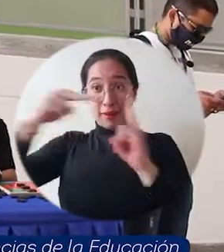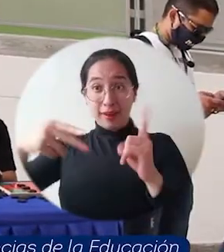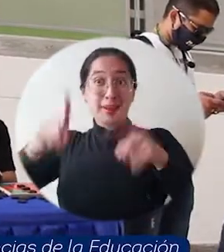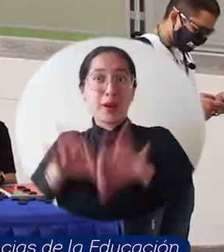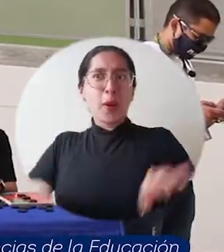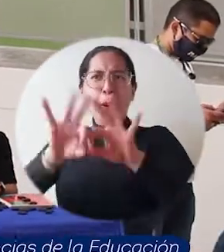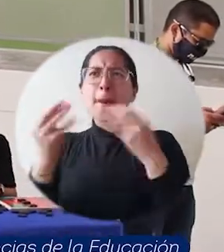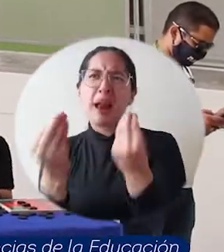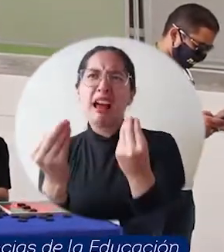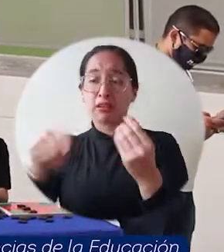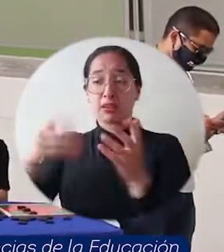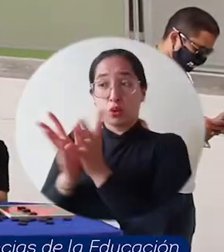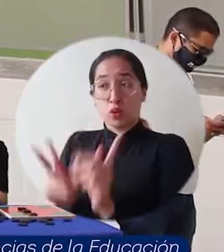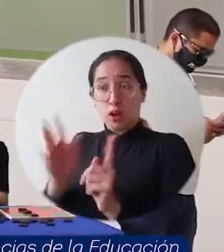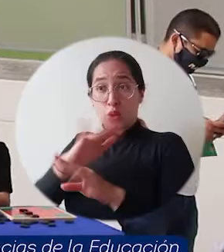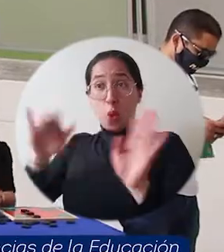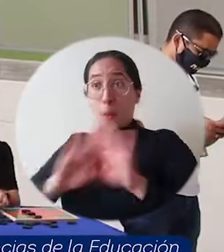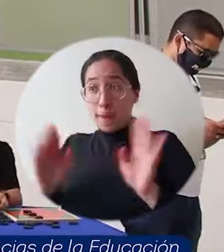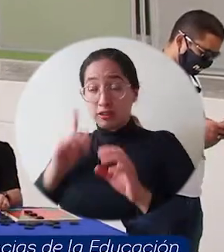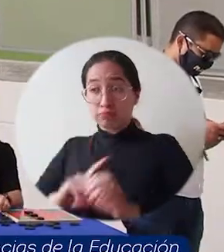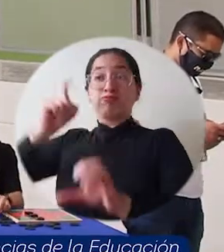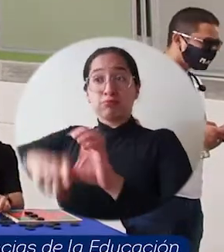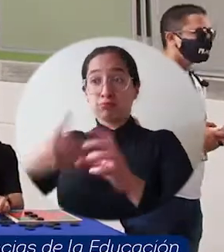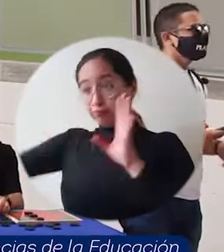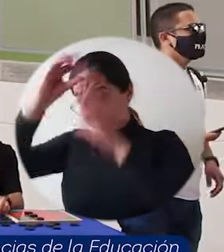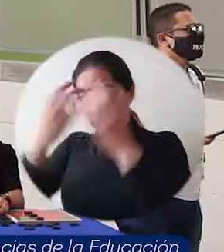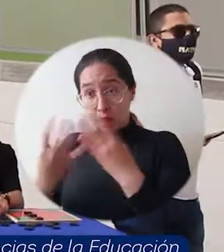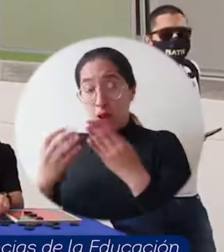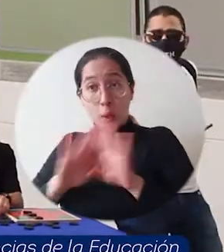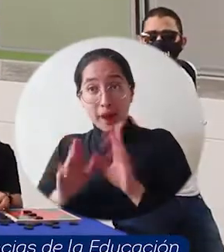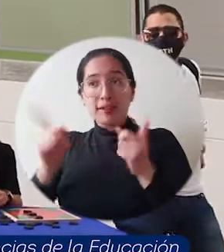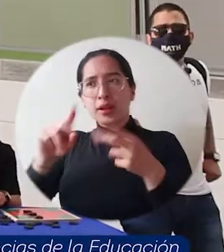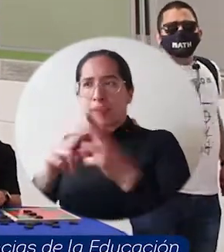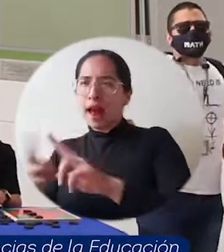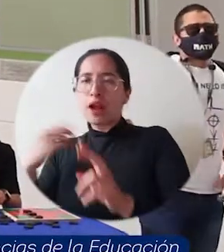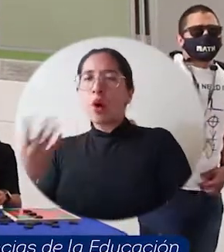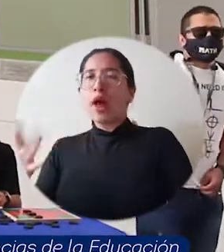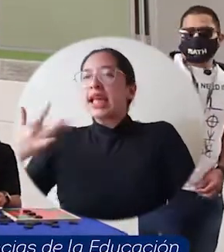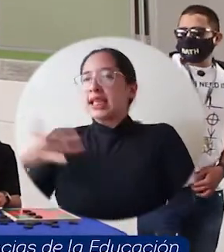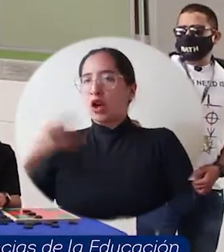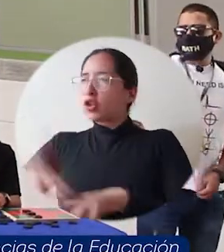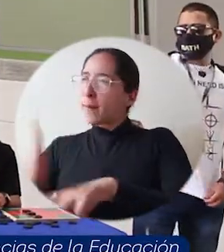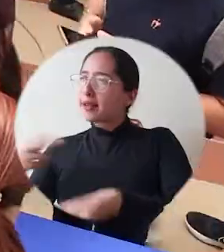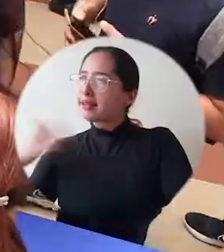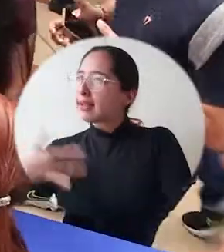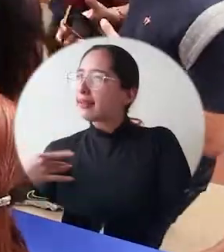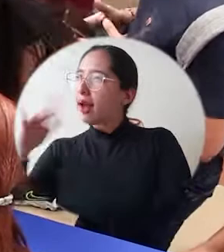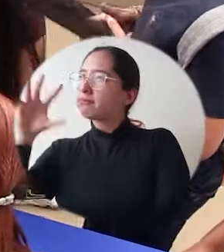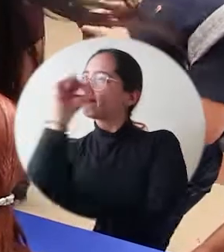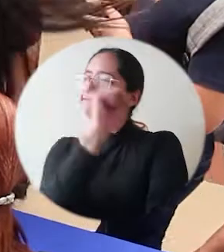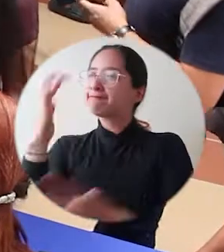son también importantes para que el estudiante no solamente entre a la formalización de la matemática, sino que también entre a la parte intuitiva